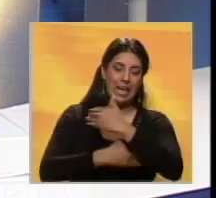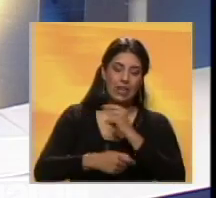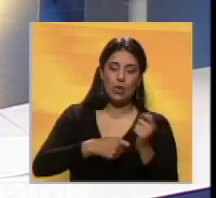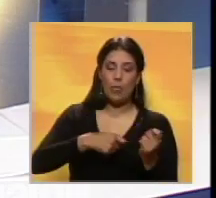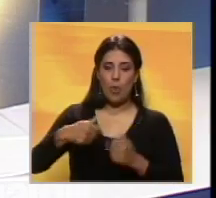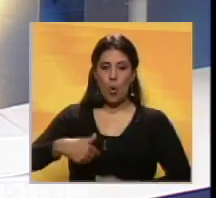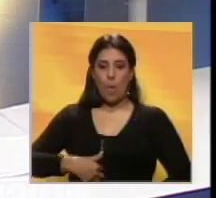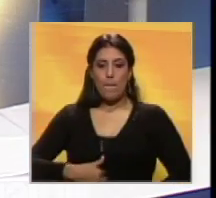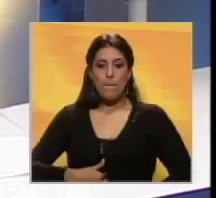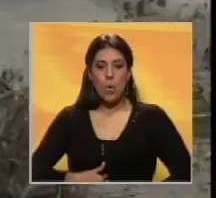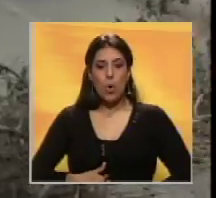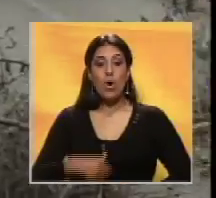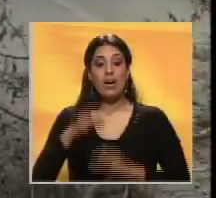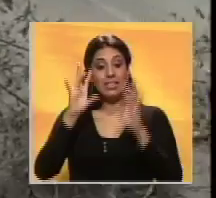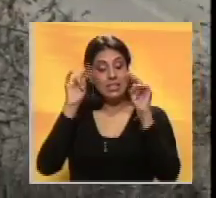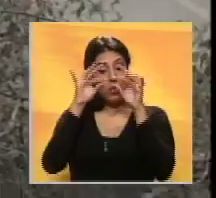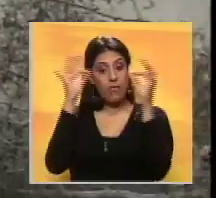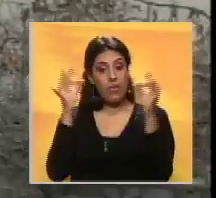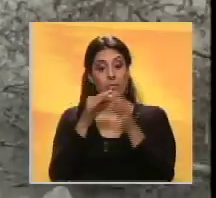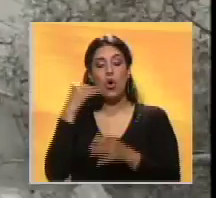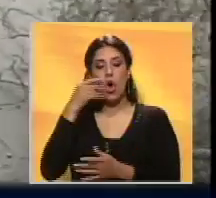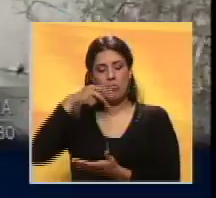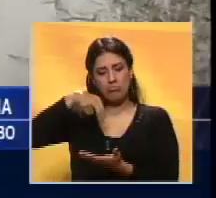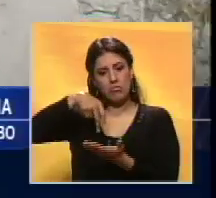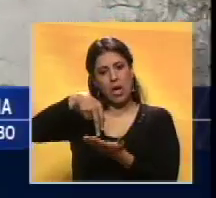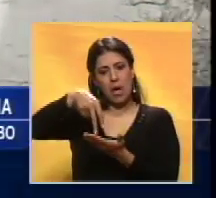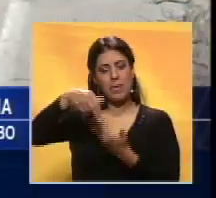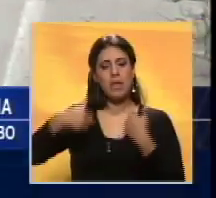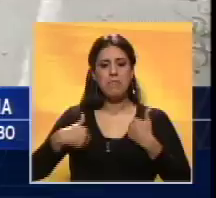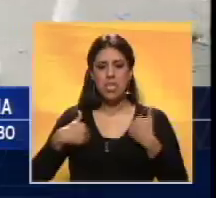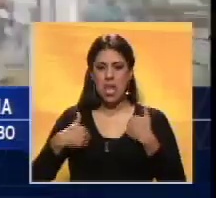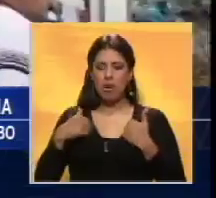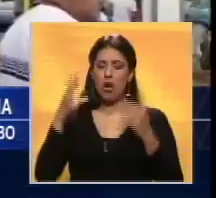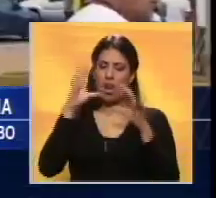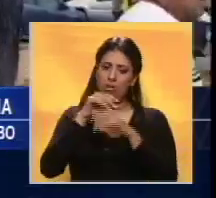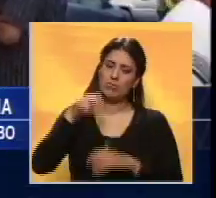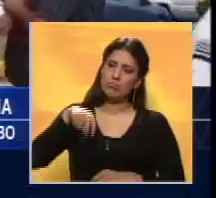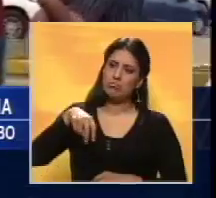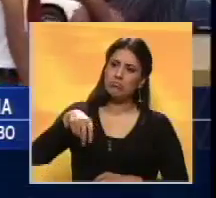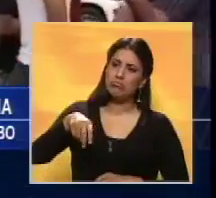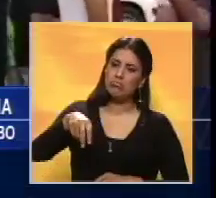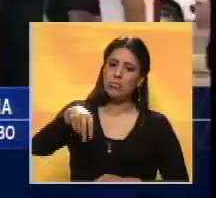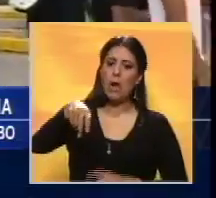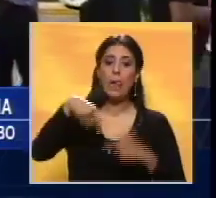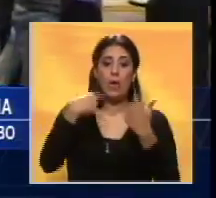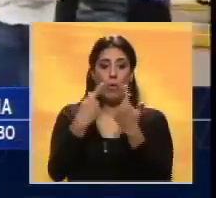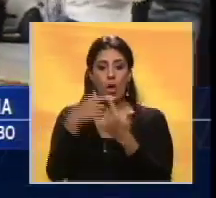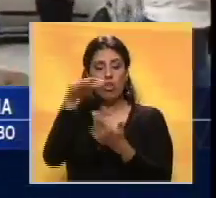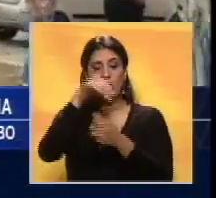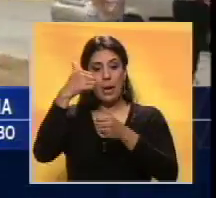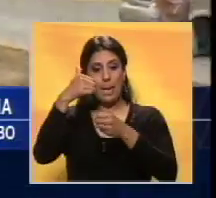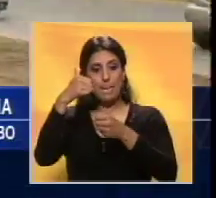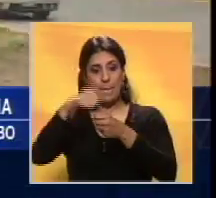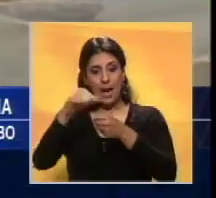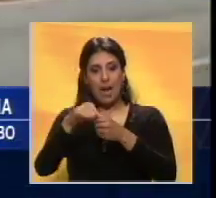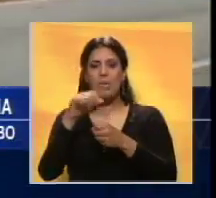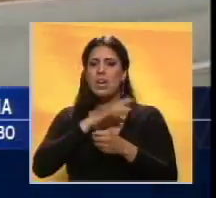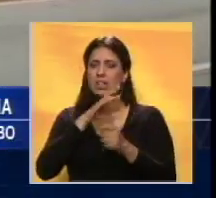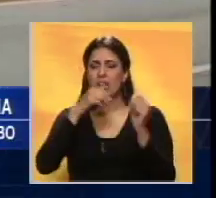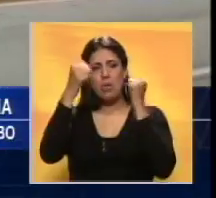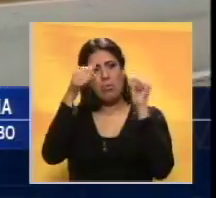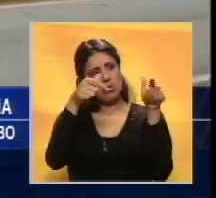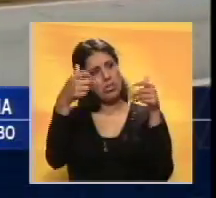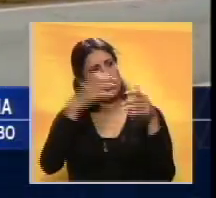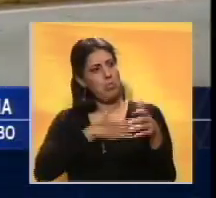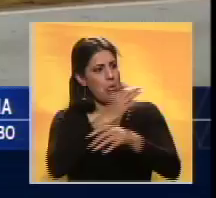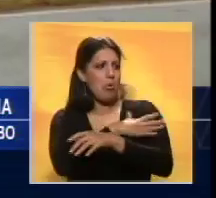área abdominal. Según familiares, el joven caminaba el pasado miércoles en horas de la noche por el sector Pomona de Maracaibo, donde se generaba una